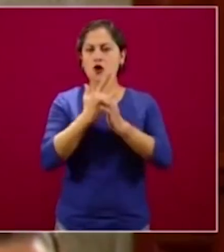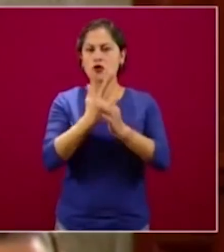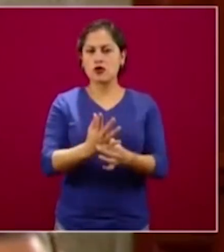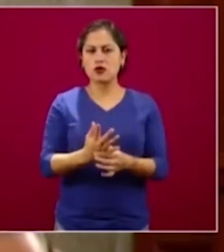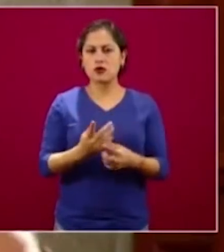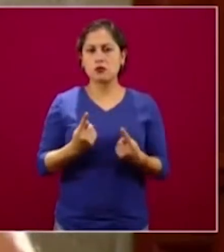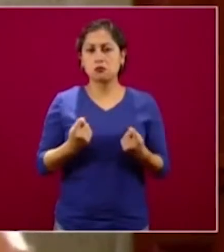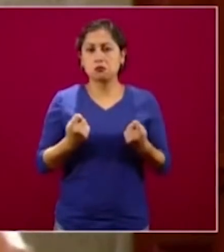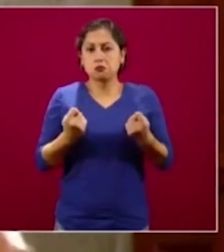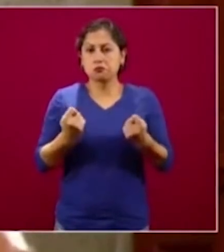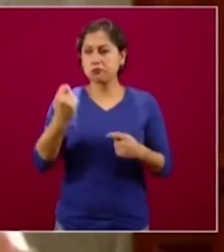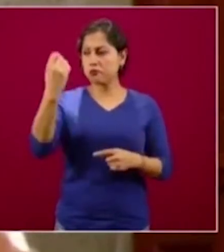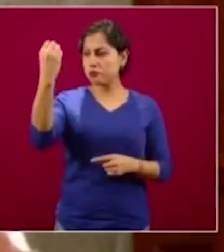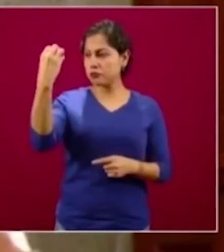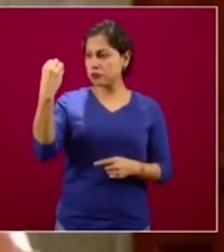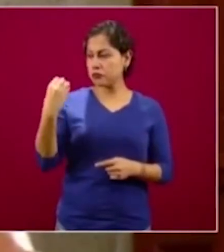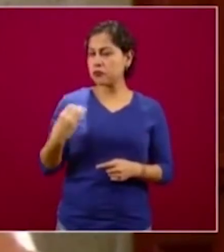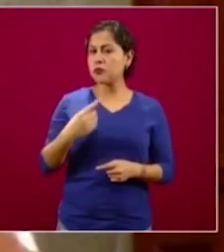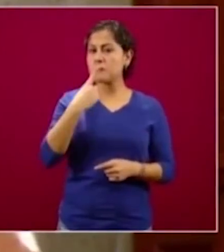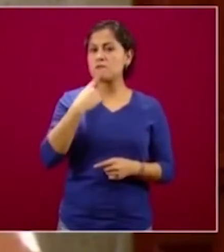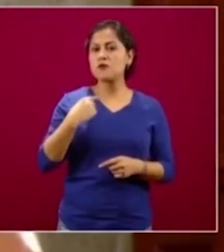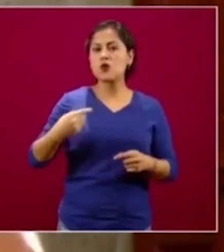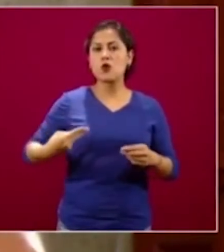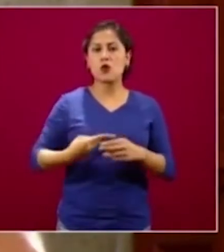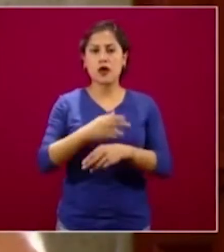al semáforo rojo nacional.